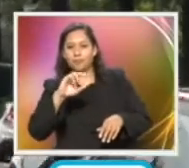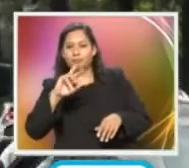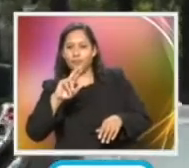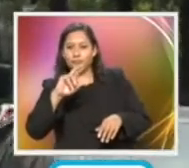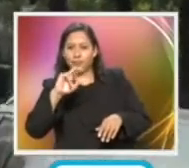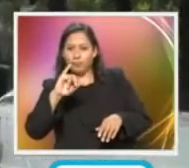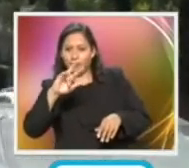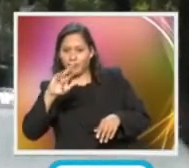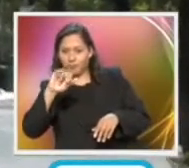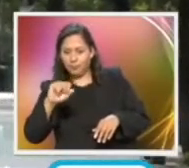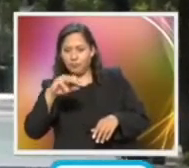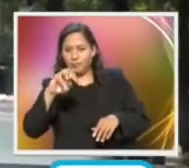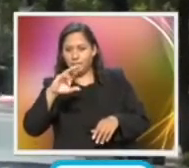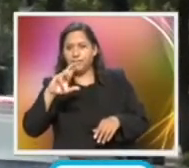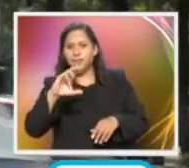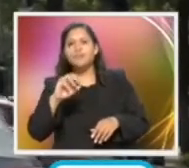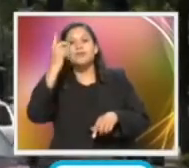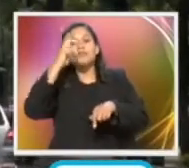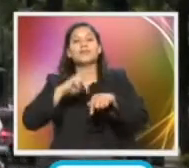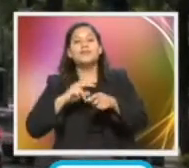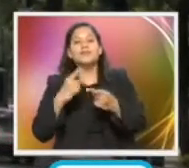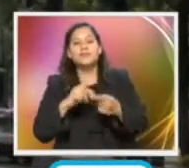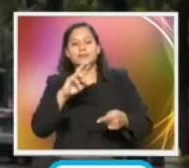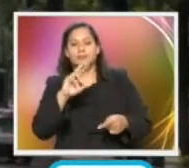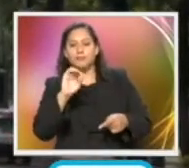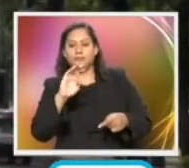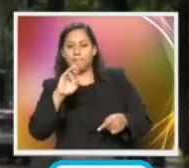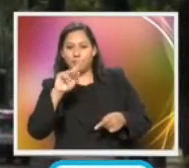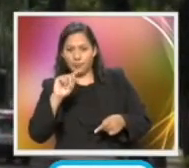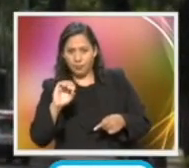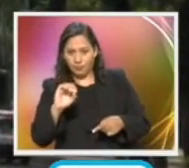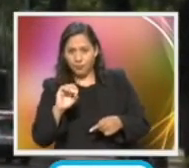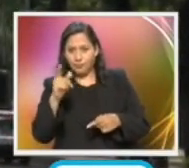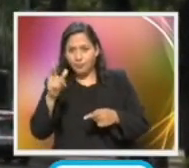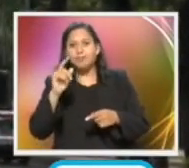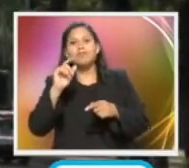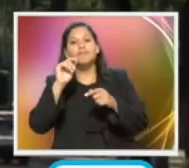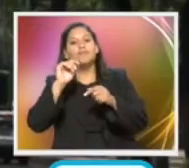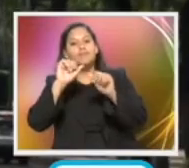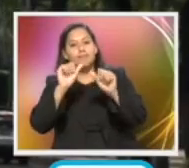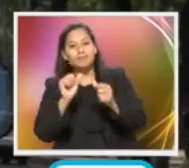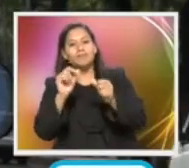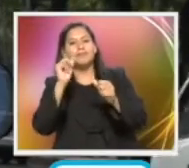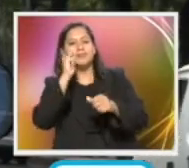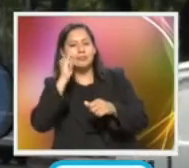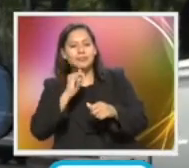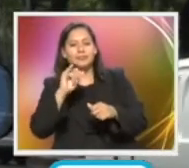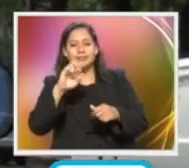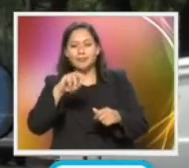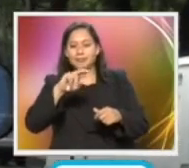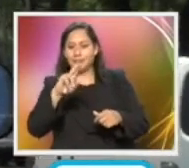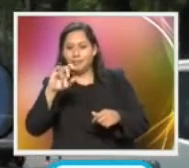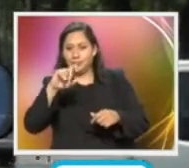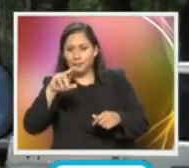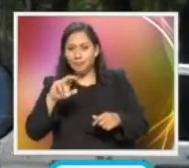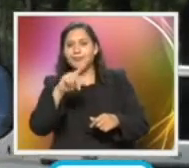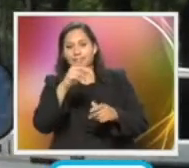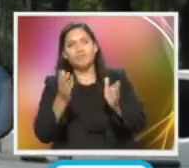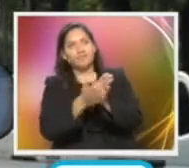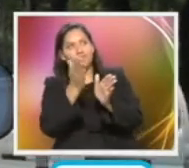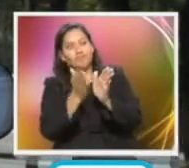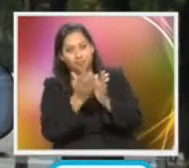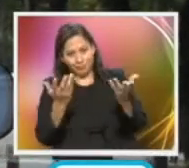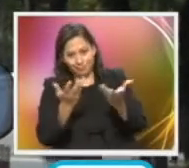La dirección de la obra estuvo a cargo de Roberto Gayol y fue el artista italiano Enrique Alciati quien realizó las